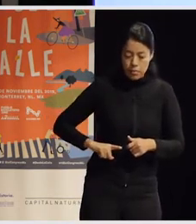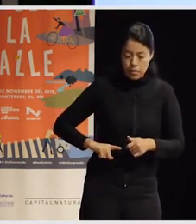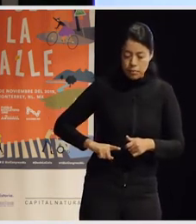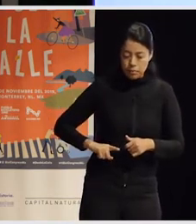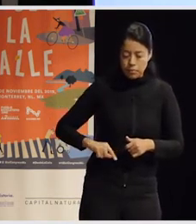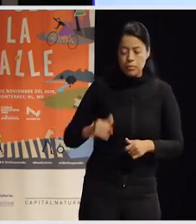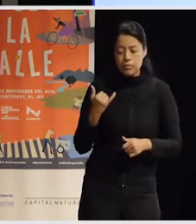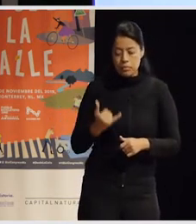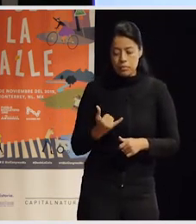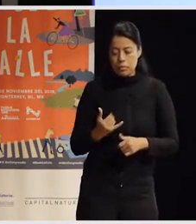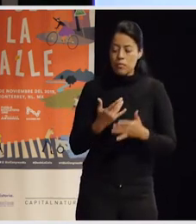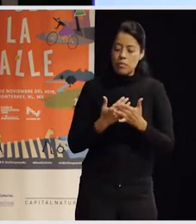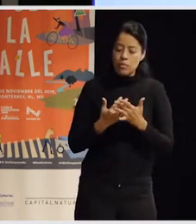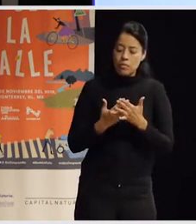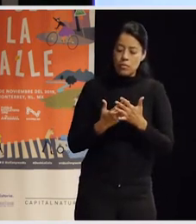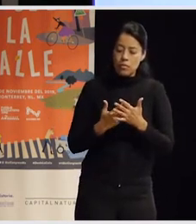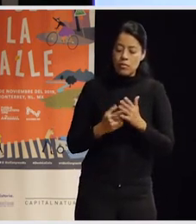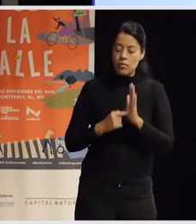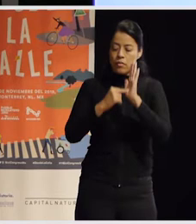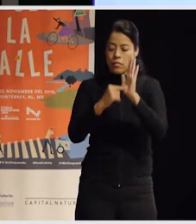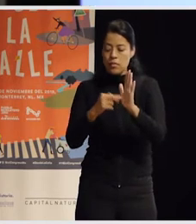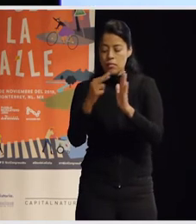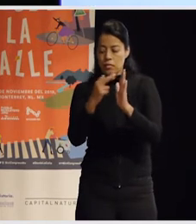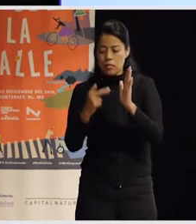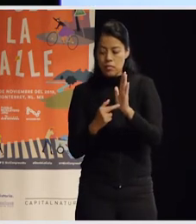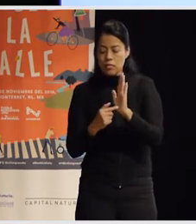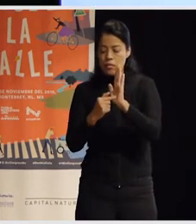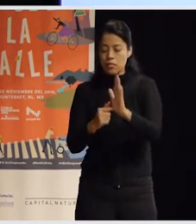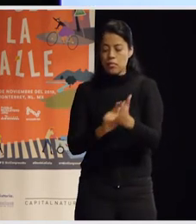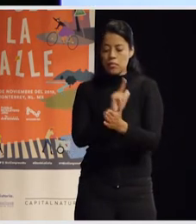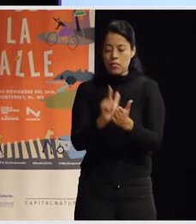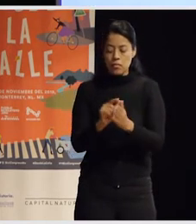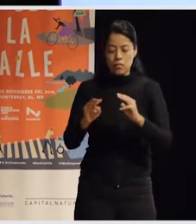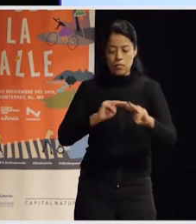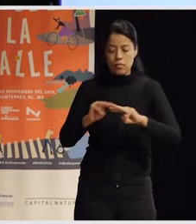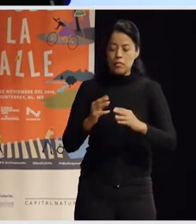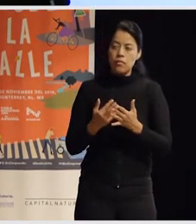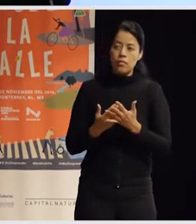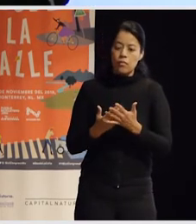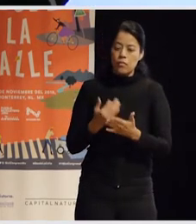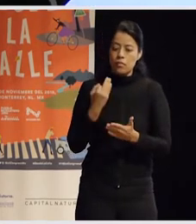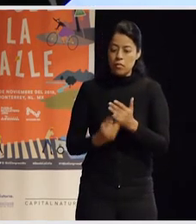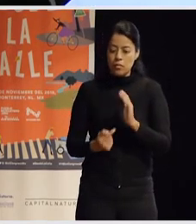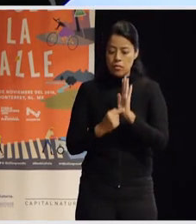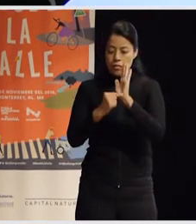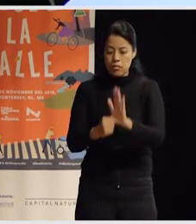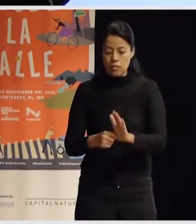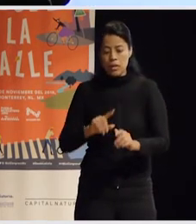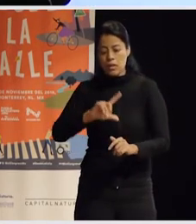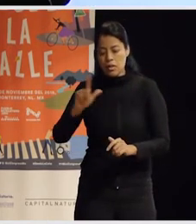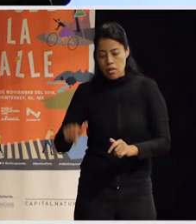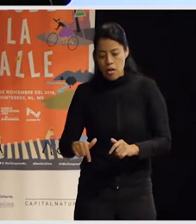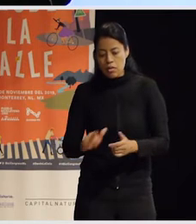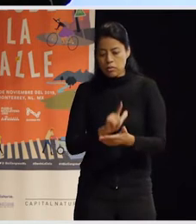posteriormente se está esperando la publicación del reglamento de la ley de movilidad que no se ha publicado y una vez que se expide el reglamento